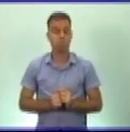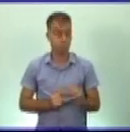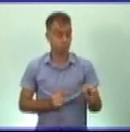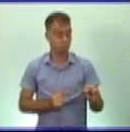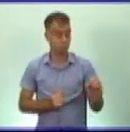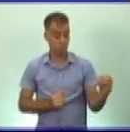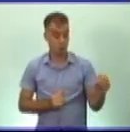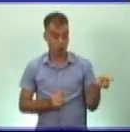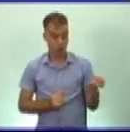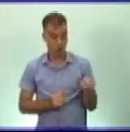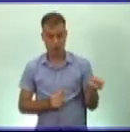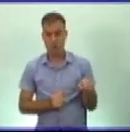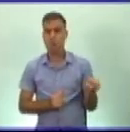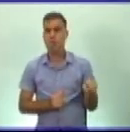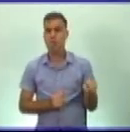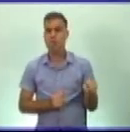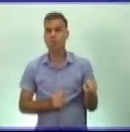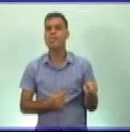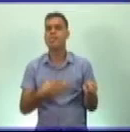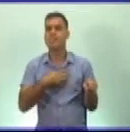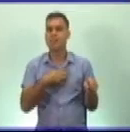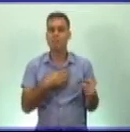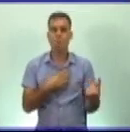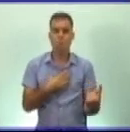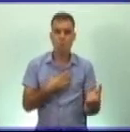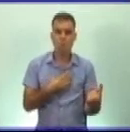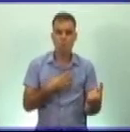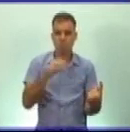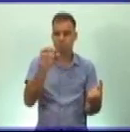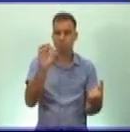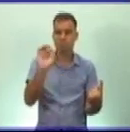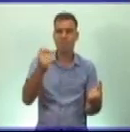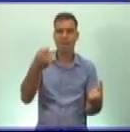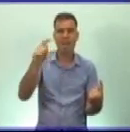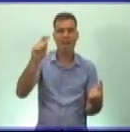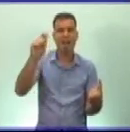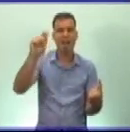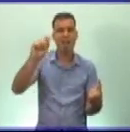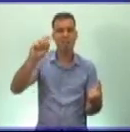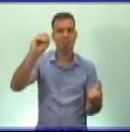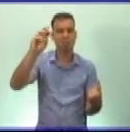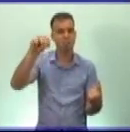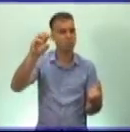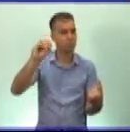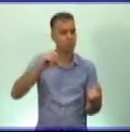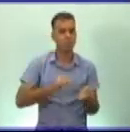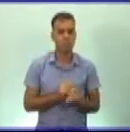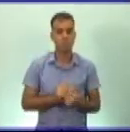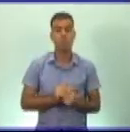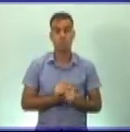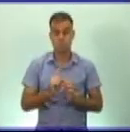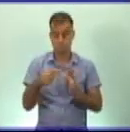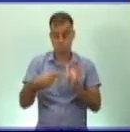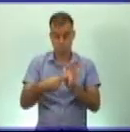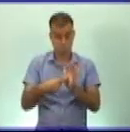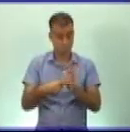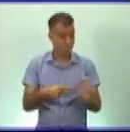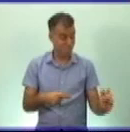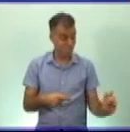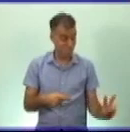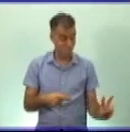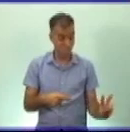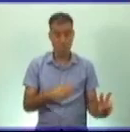fórmula química tenemos un átomo de ese elemento. Por tanto, podemos decir, multiplicar el subíndice del